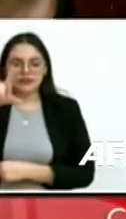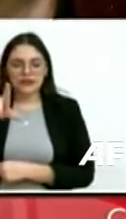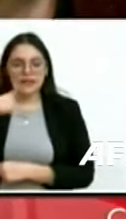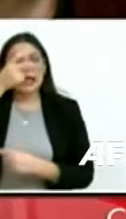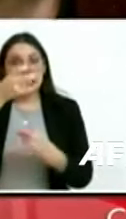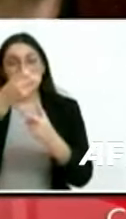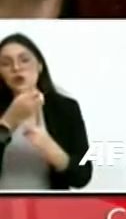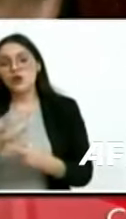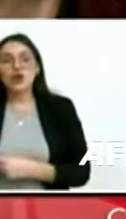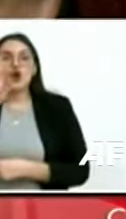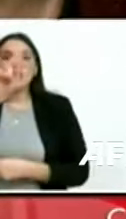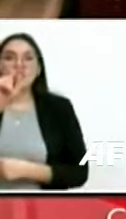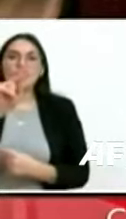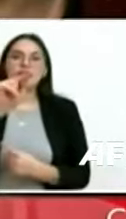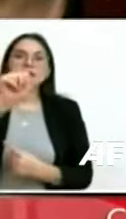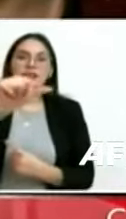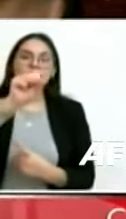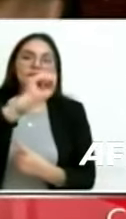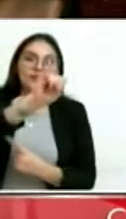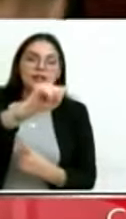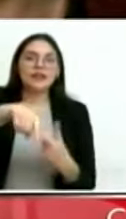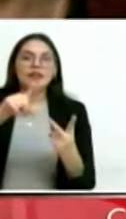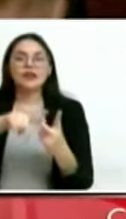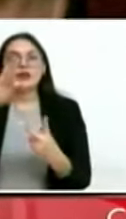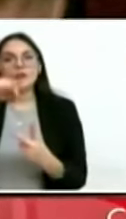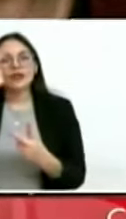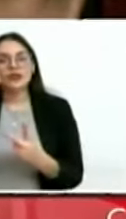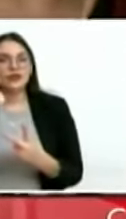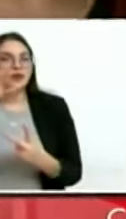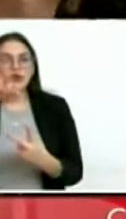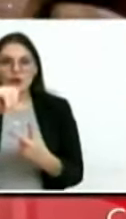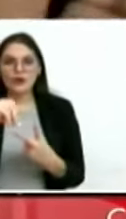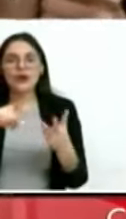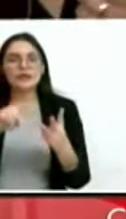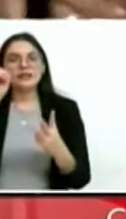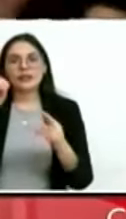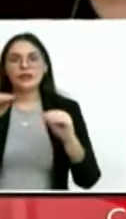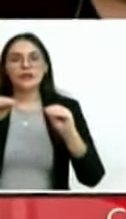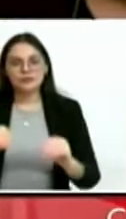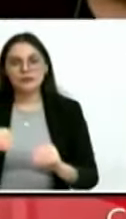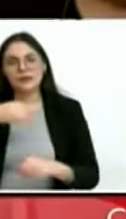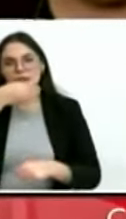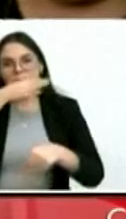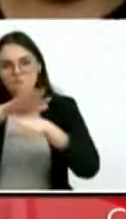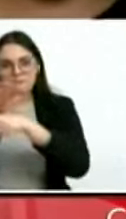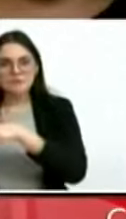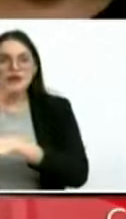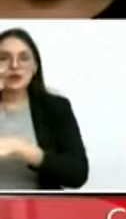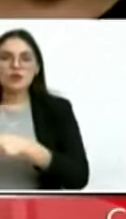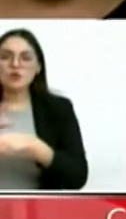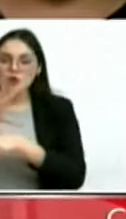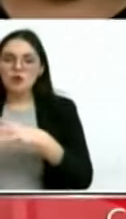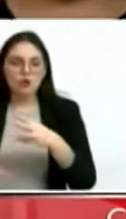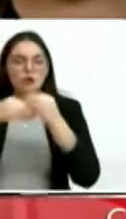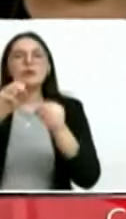de los cuales fueron 86 votos a favor, 41 votos en contra y 0 abstenciones, por lo que se reúne